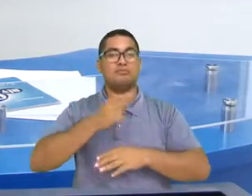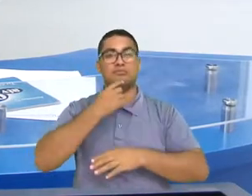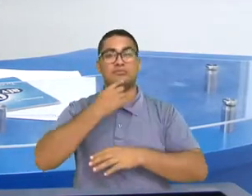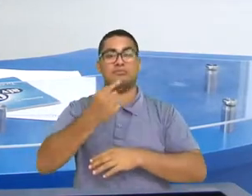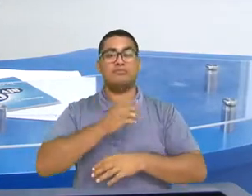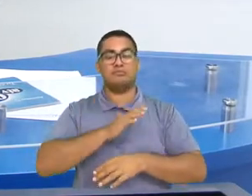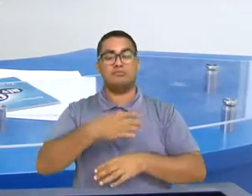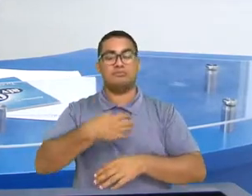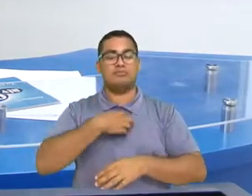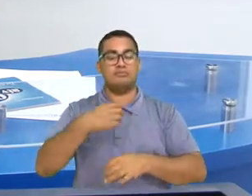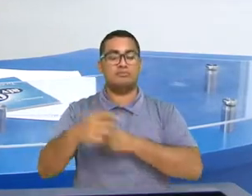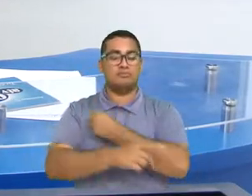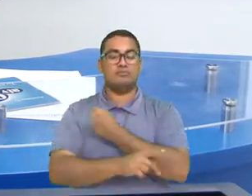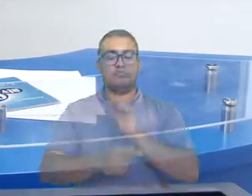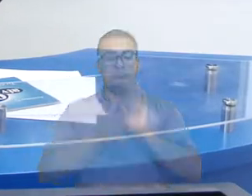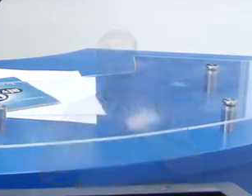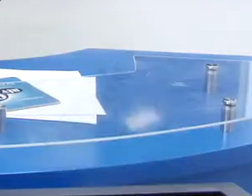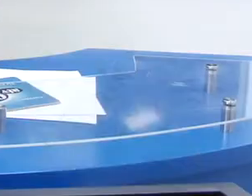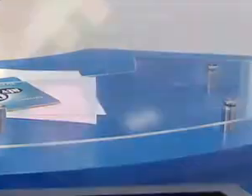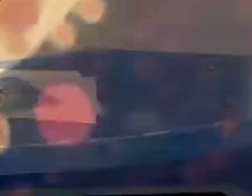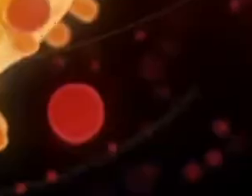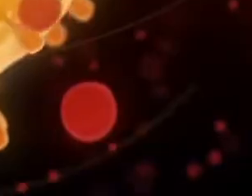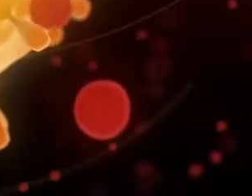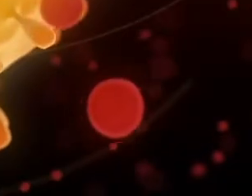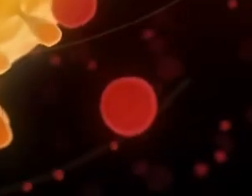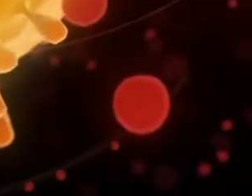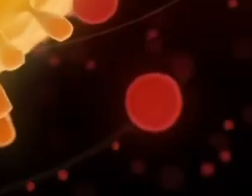sus territorios. Veamos.